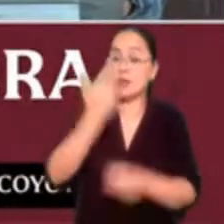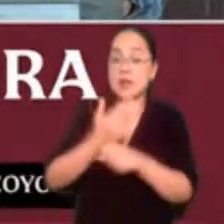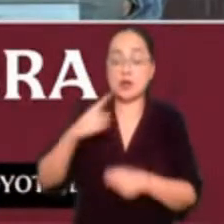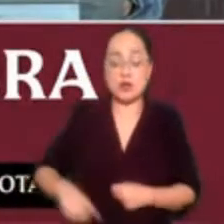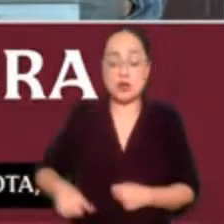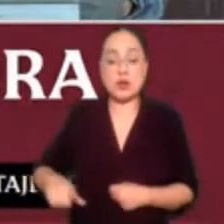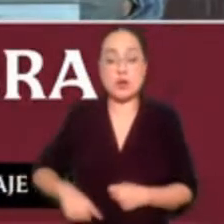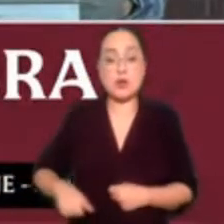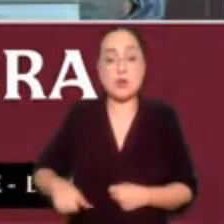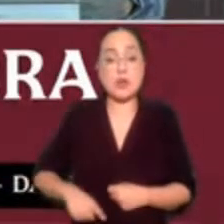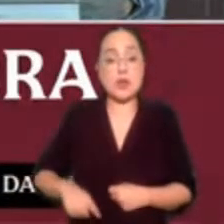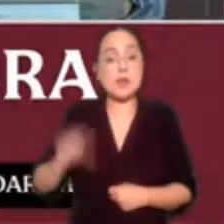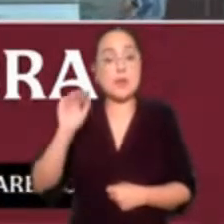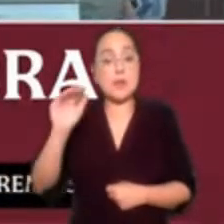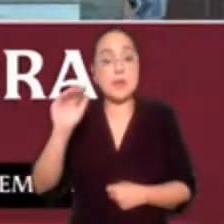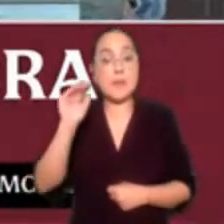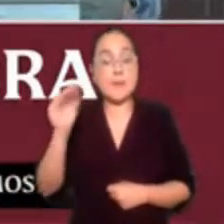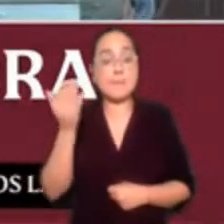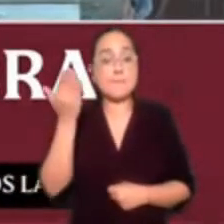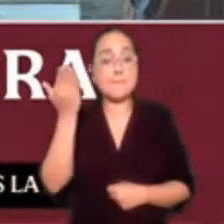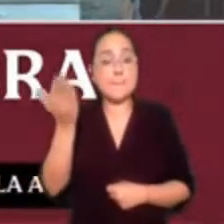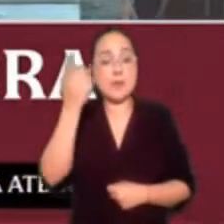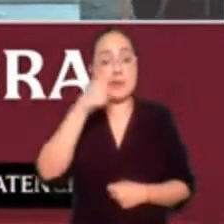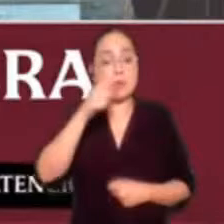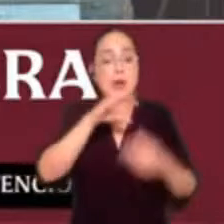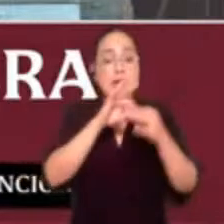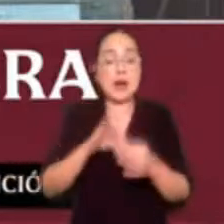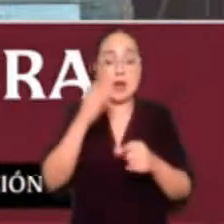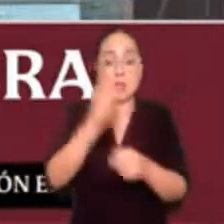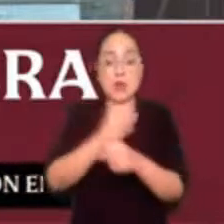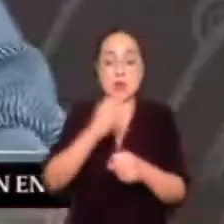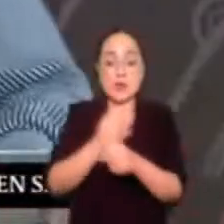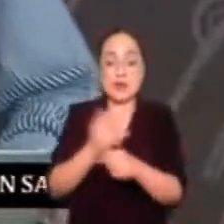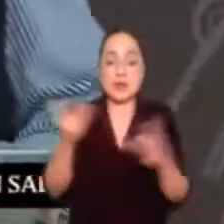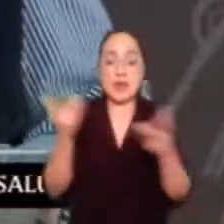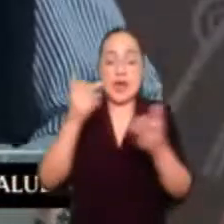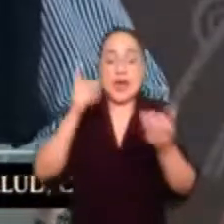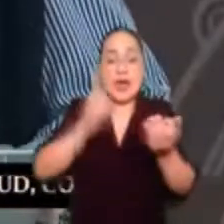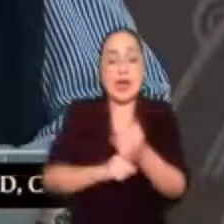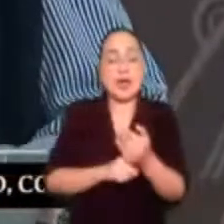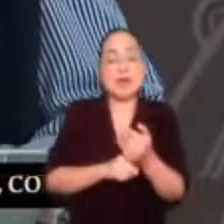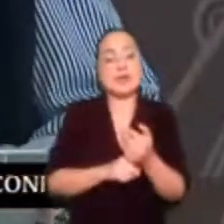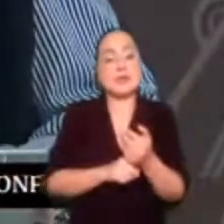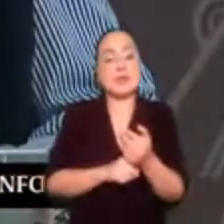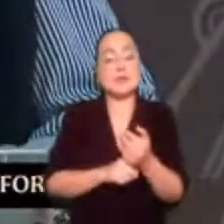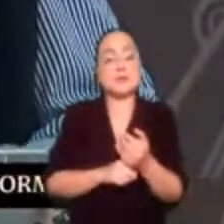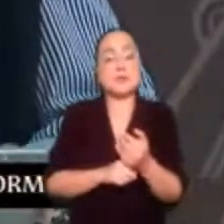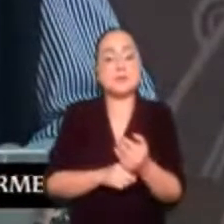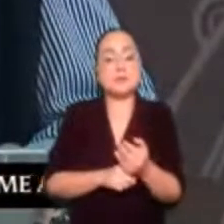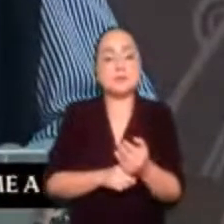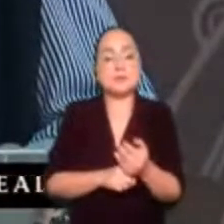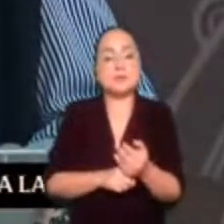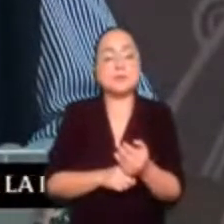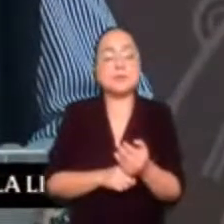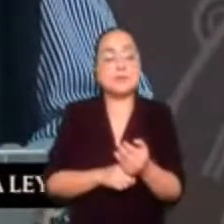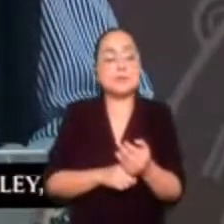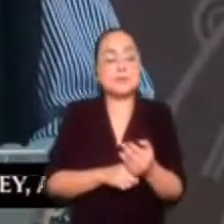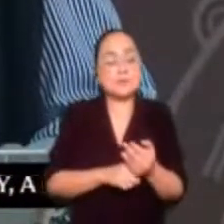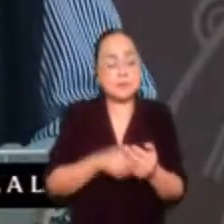ubicáramos precisamente para establecer un principio. Muy bien. Gracias. A propósito de tu intervención,